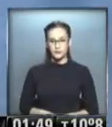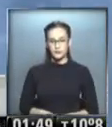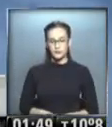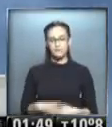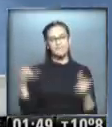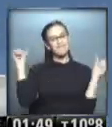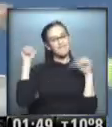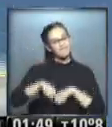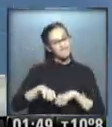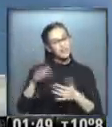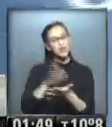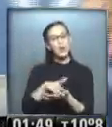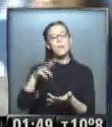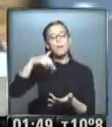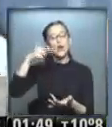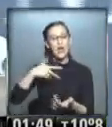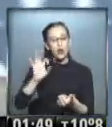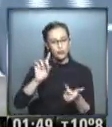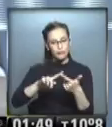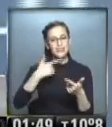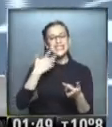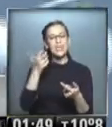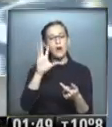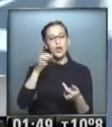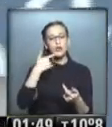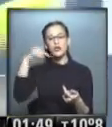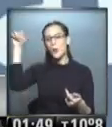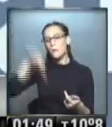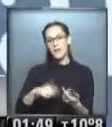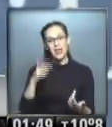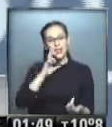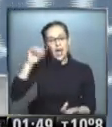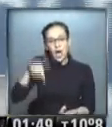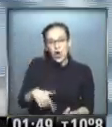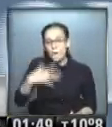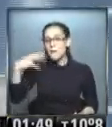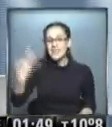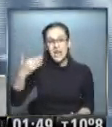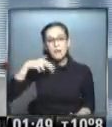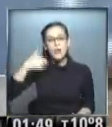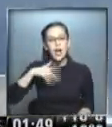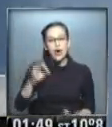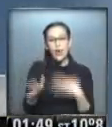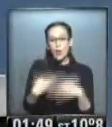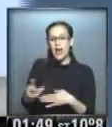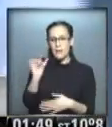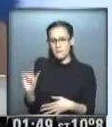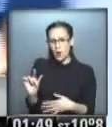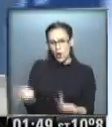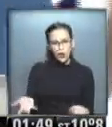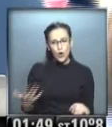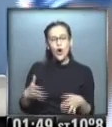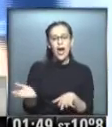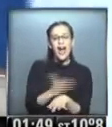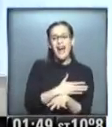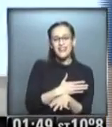La mala tiene que ver con Pico Mónaco y con Ceballos, que han perdido en la jornada de hoy. Fundamentalmente Pico Mónaco había jugado pocos partidos en la etapa